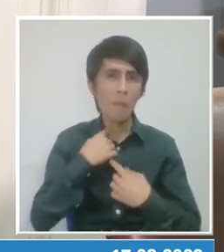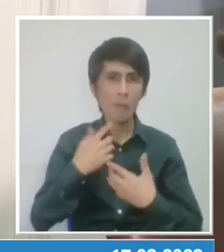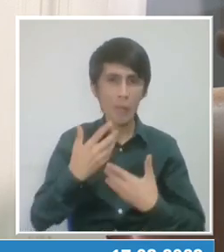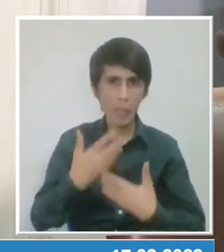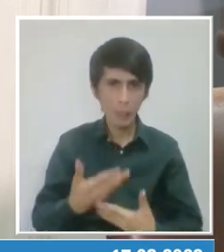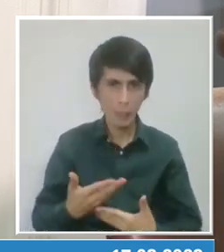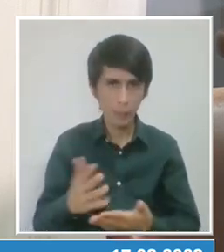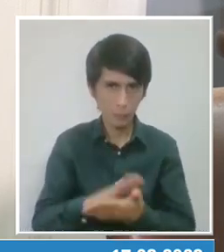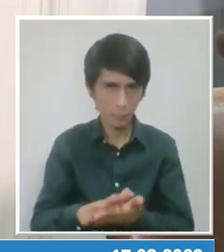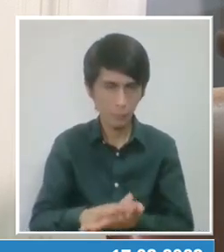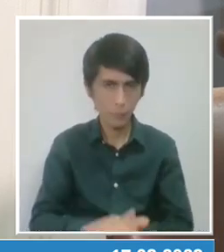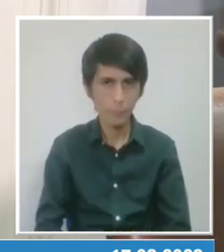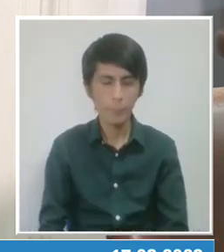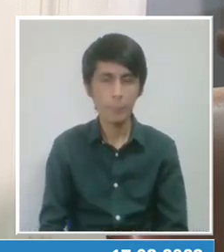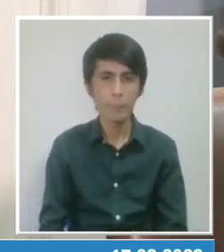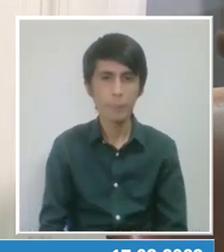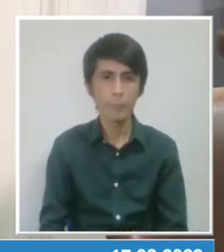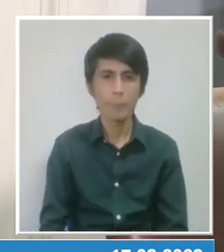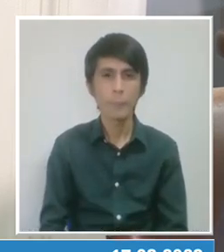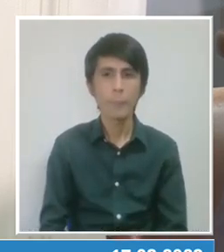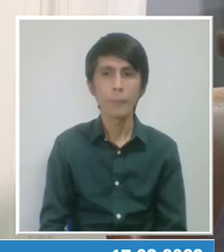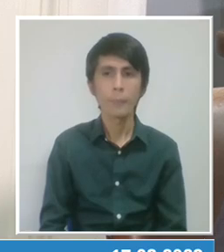En relación